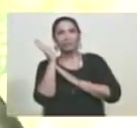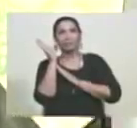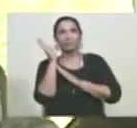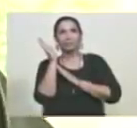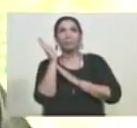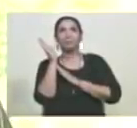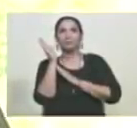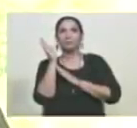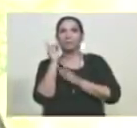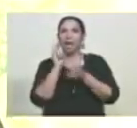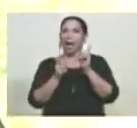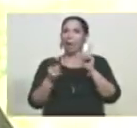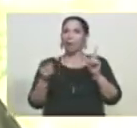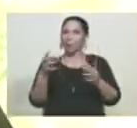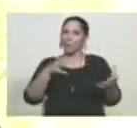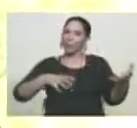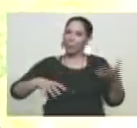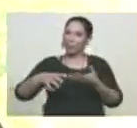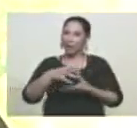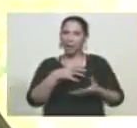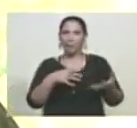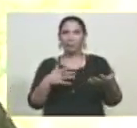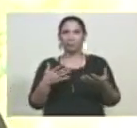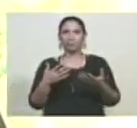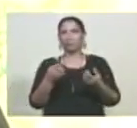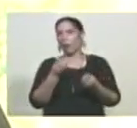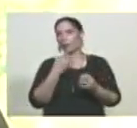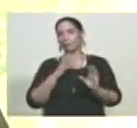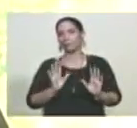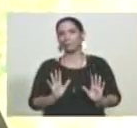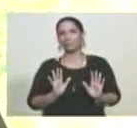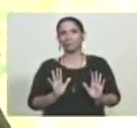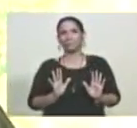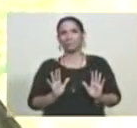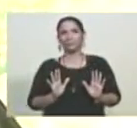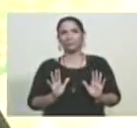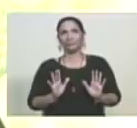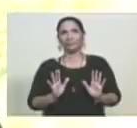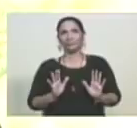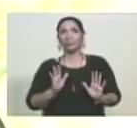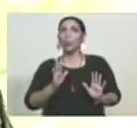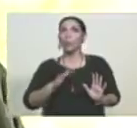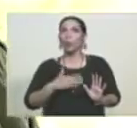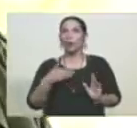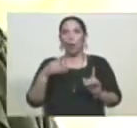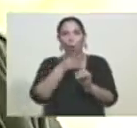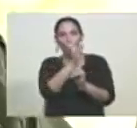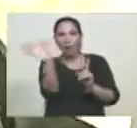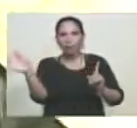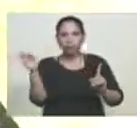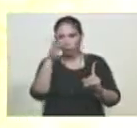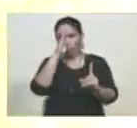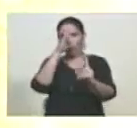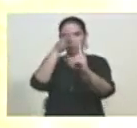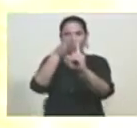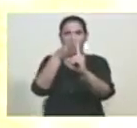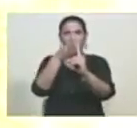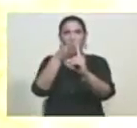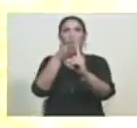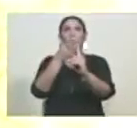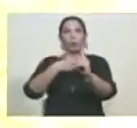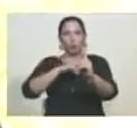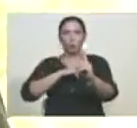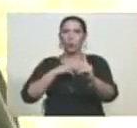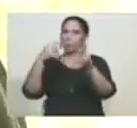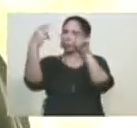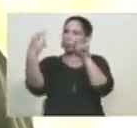las contradicciones que se presentaron, y bueno, eso tampoco podía llegar y desviarnos del objetivo, que en todo caso era llegar y